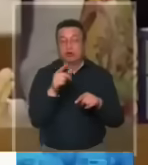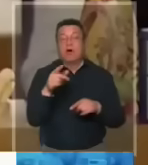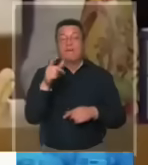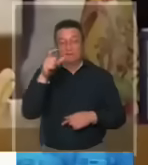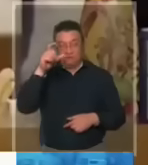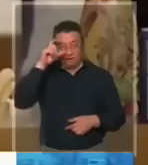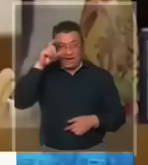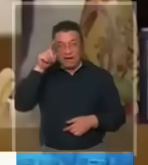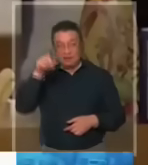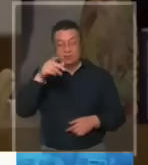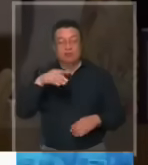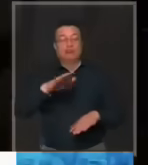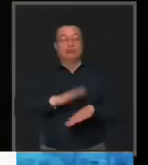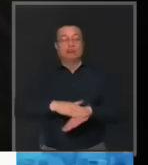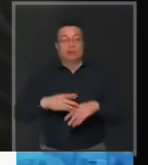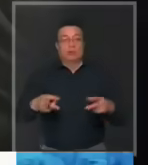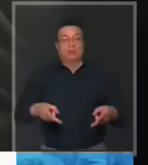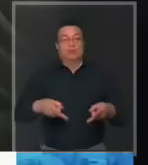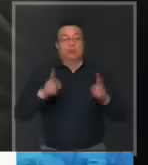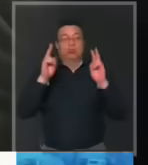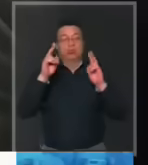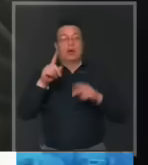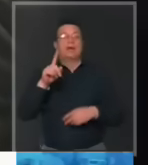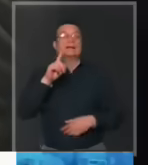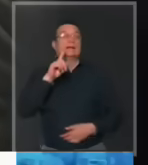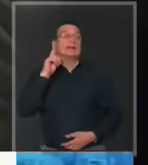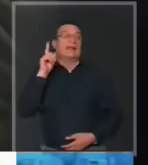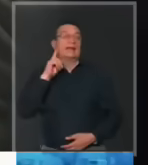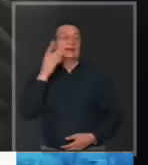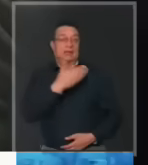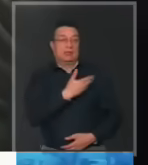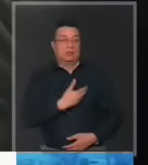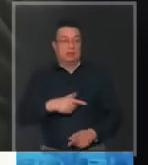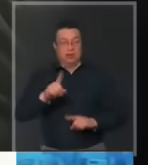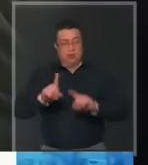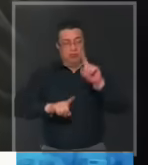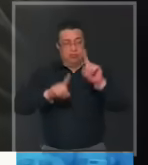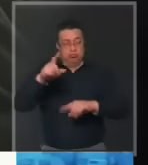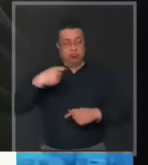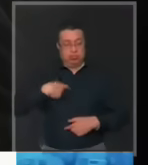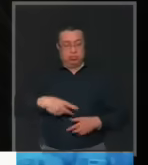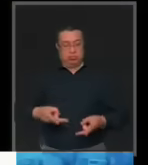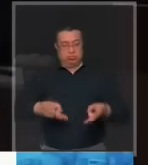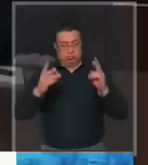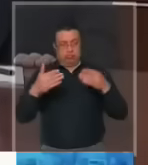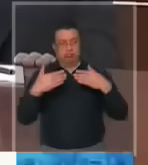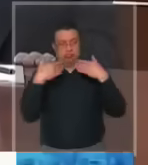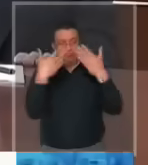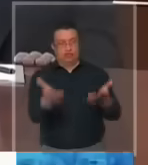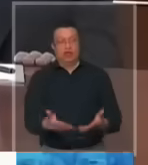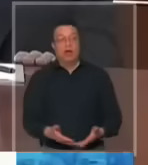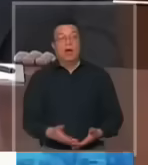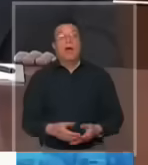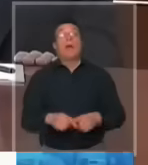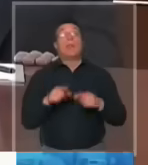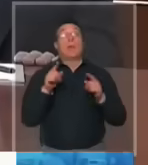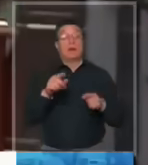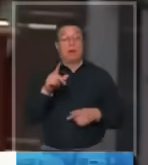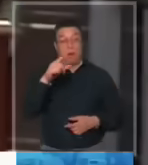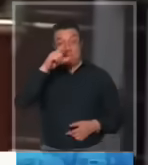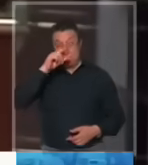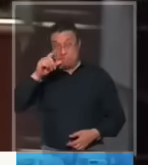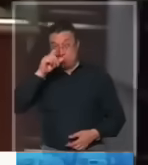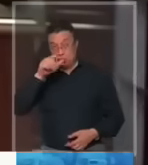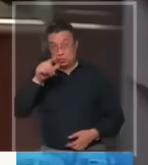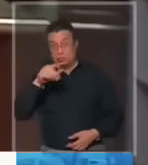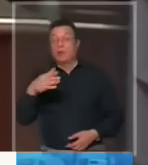Biden diera luz verde a Volodymyr Zelensky de usar misiles estadounidenses, mientras Vladimir Putin no